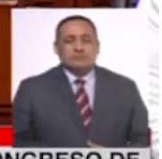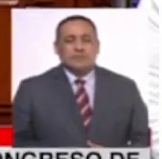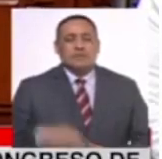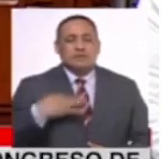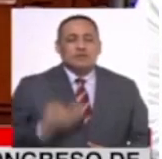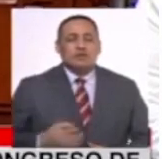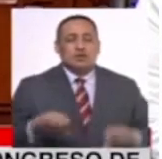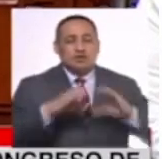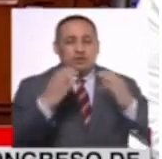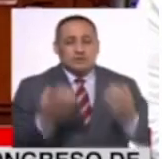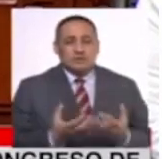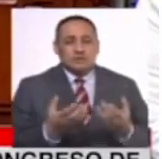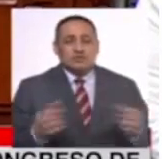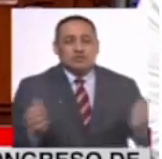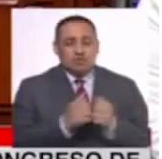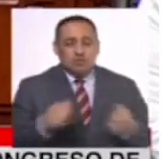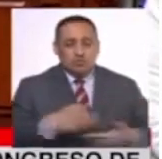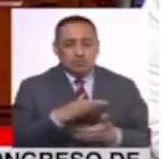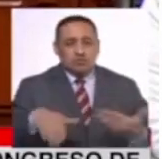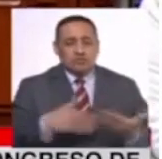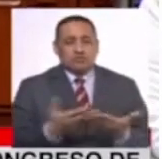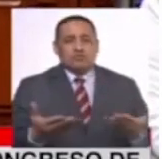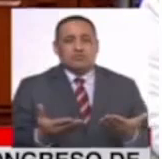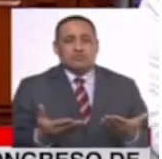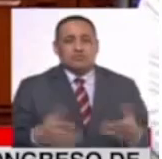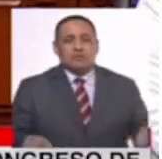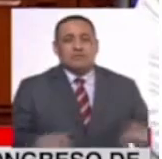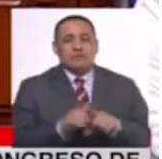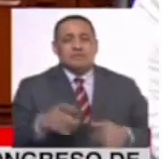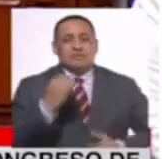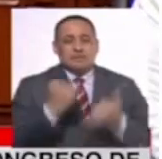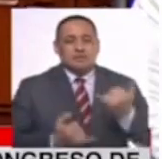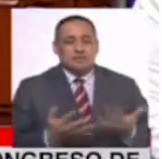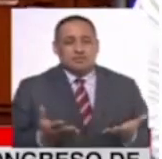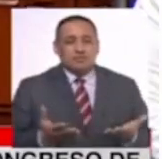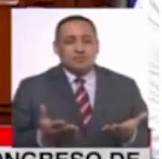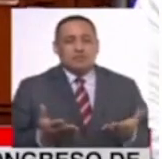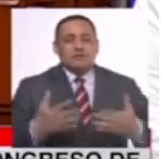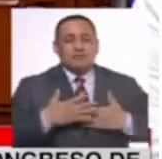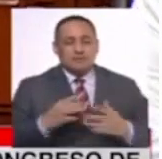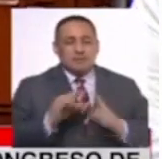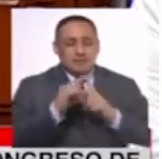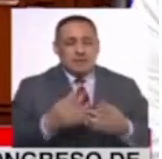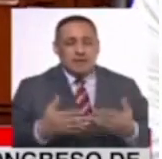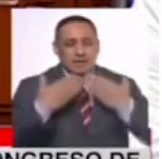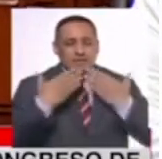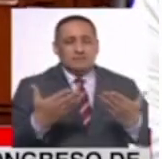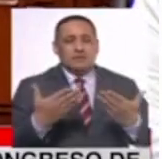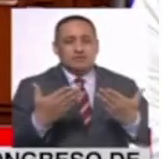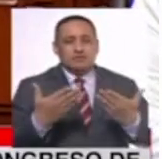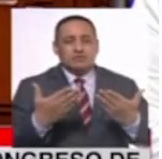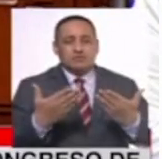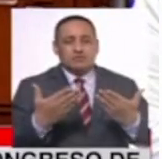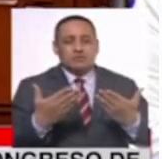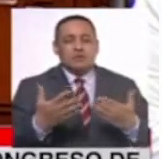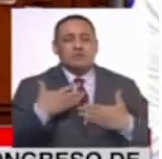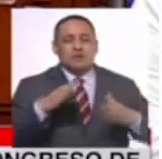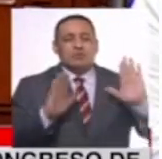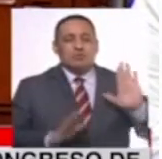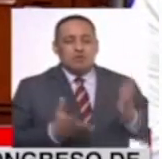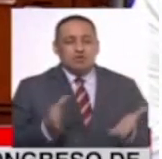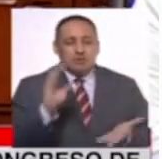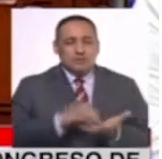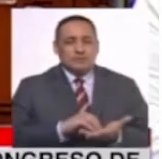Señores congresistas, con esto yo termino mis palabras de agradecimiento, mi